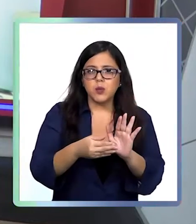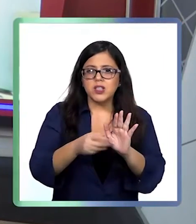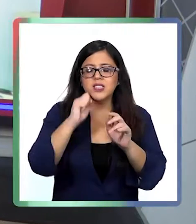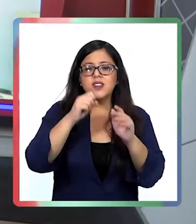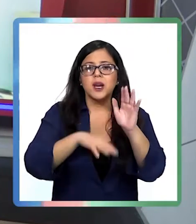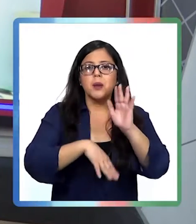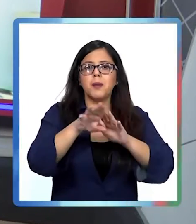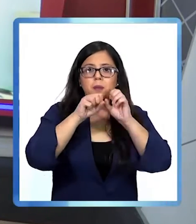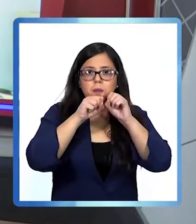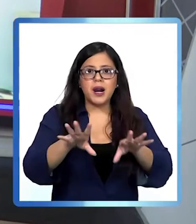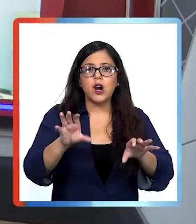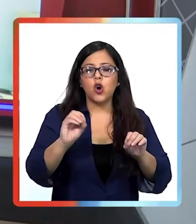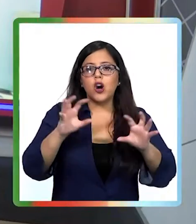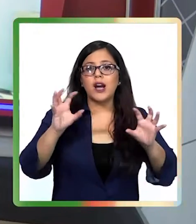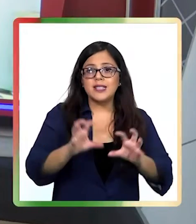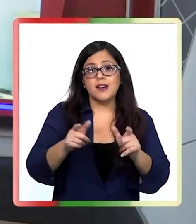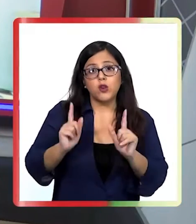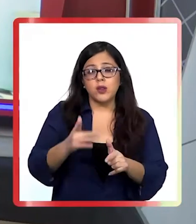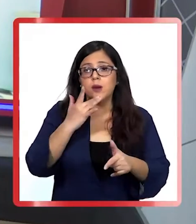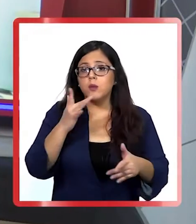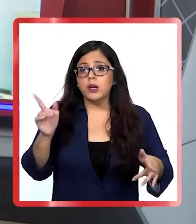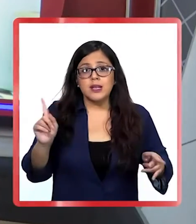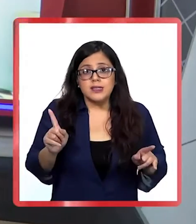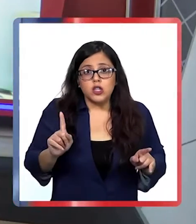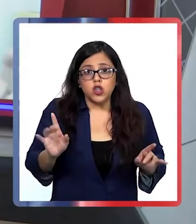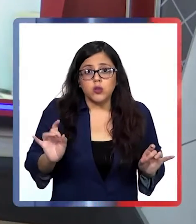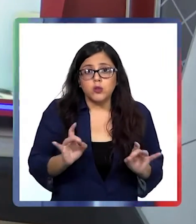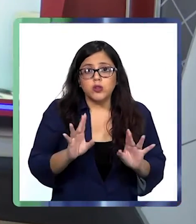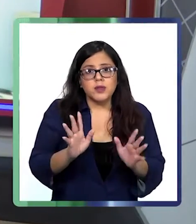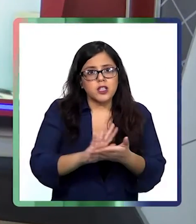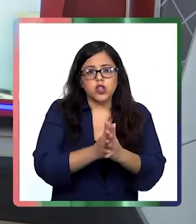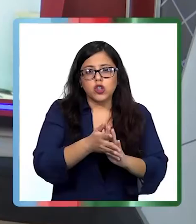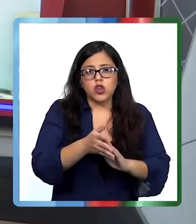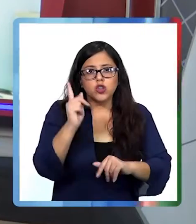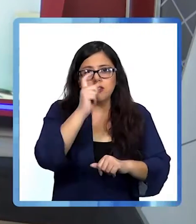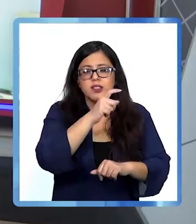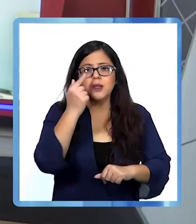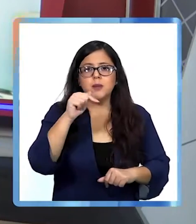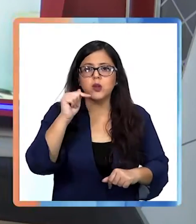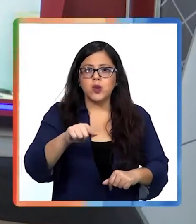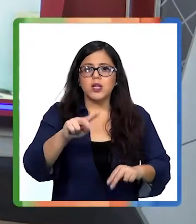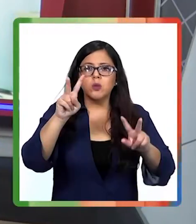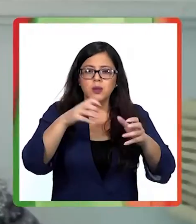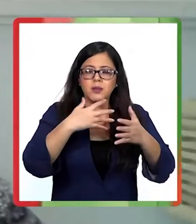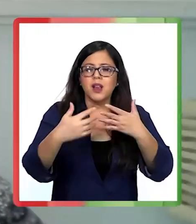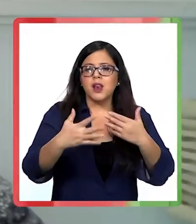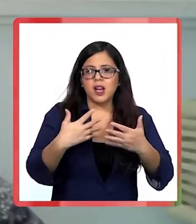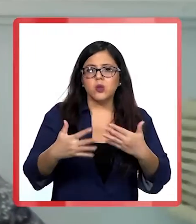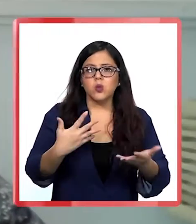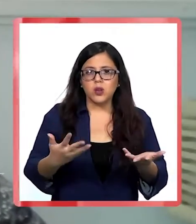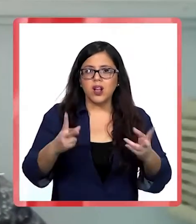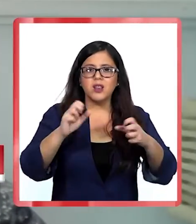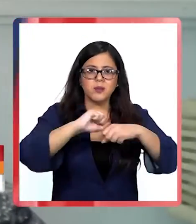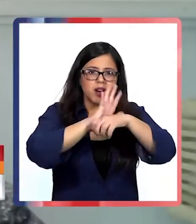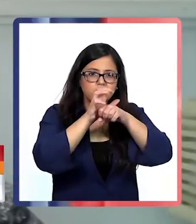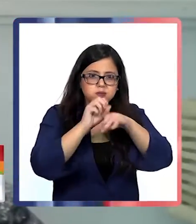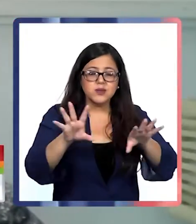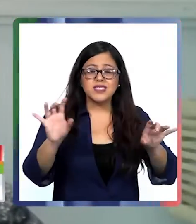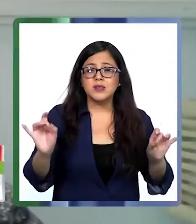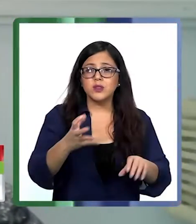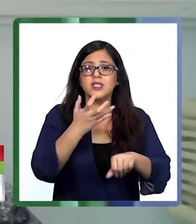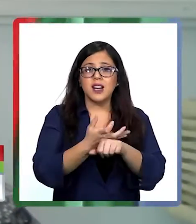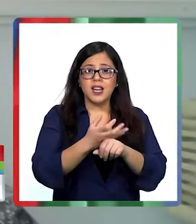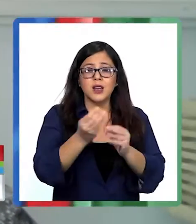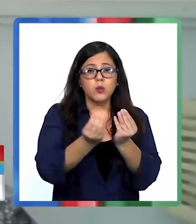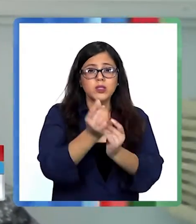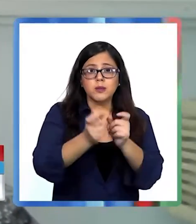que indiquen que es más transmisible o más agresiva, afortunadamente, porque si no fuera así, estaríamos en una situación bastante más complicada. Pero esto es un fenómeno natural que tiene